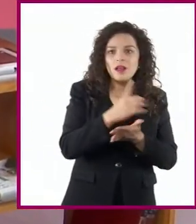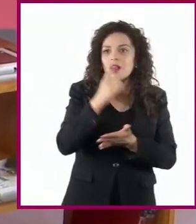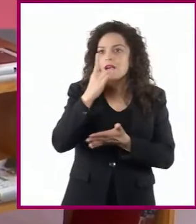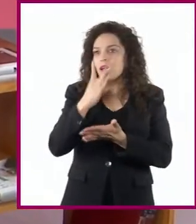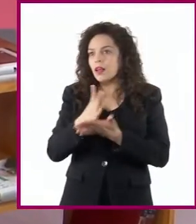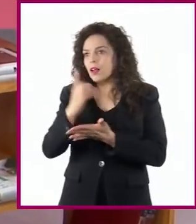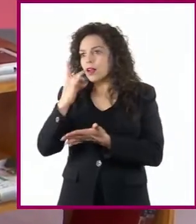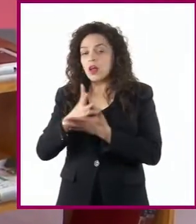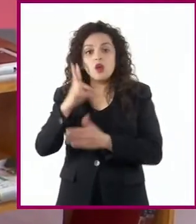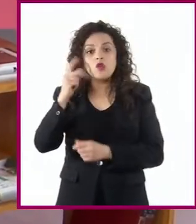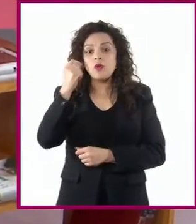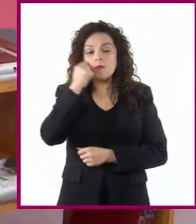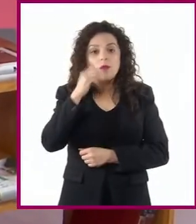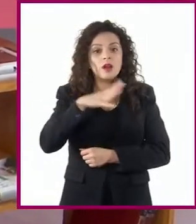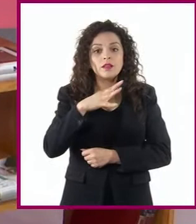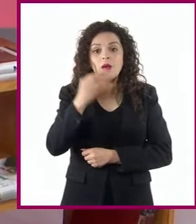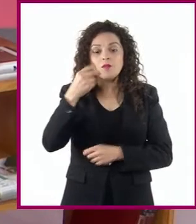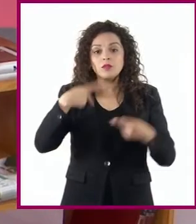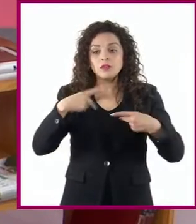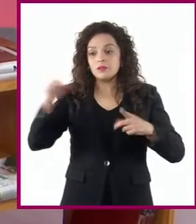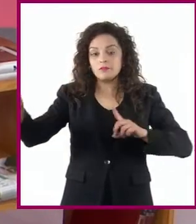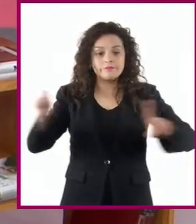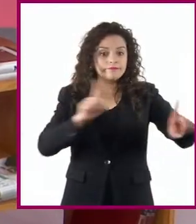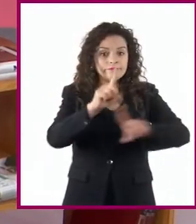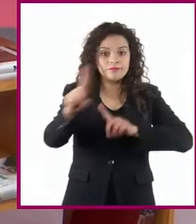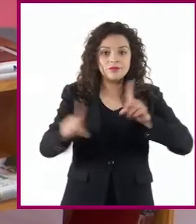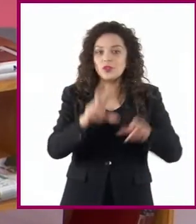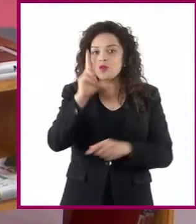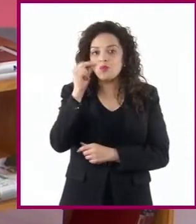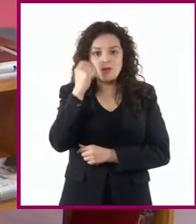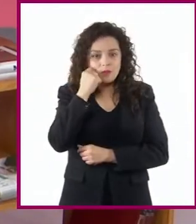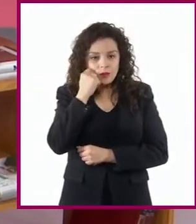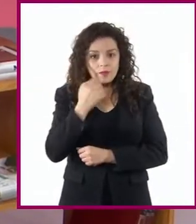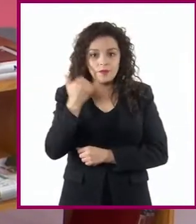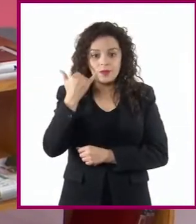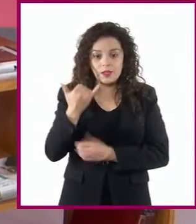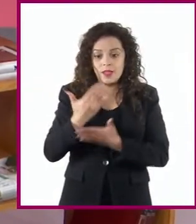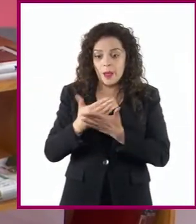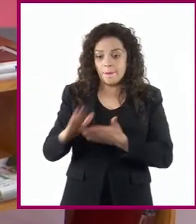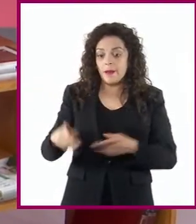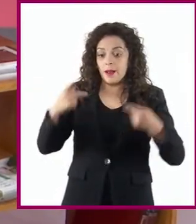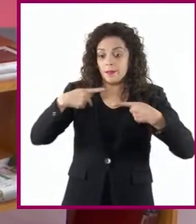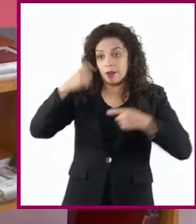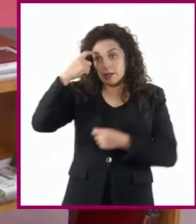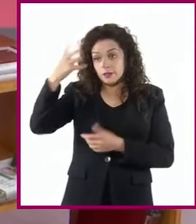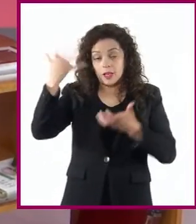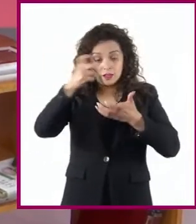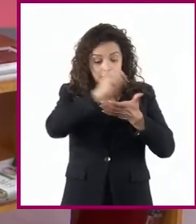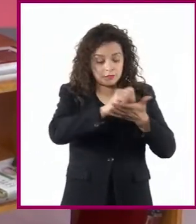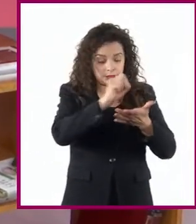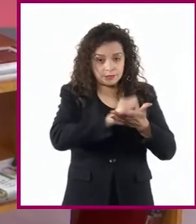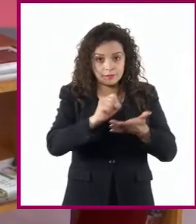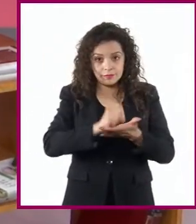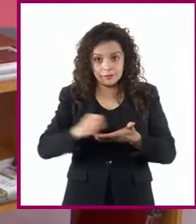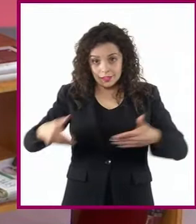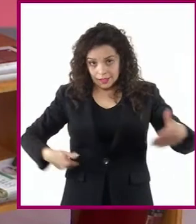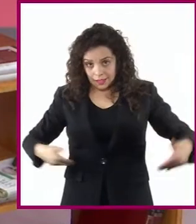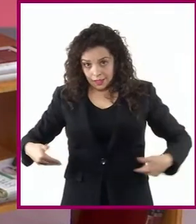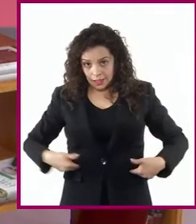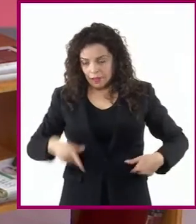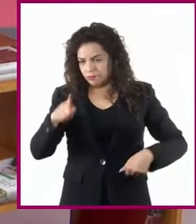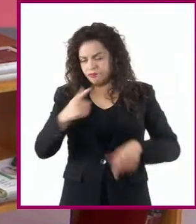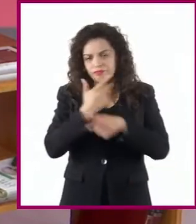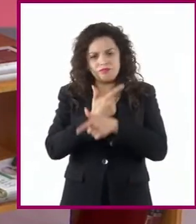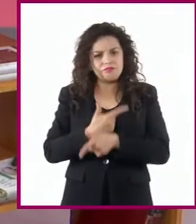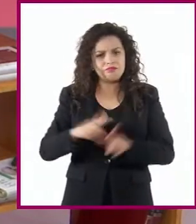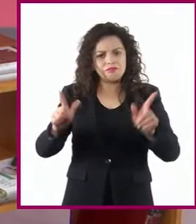varios personajes involucrados. Además, el dramaturgo o autor de la obra tiene la libertad de